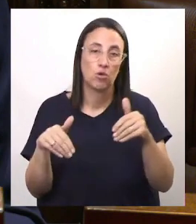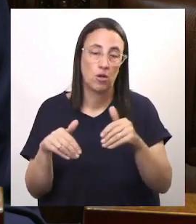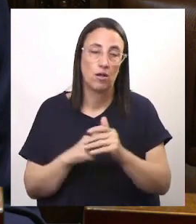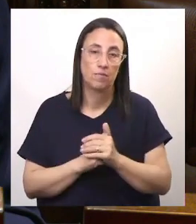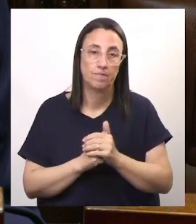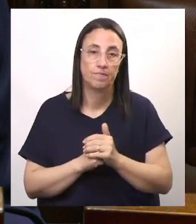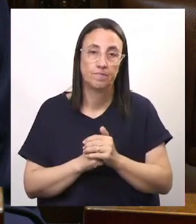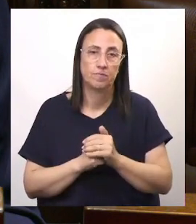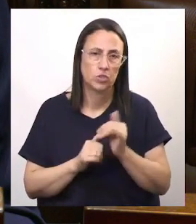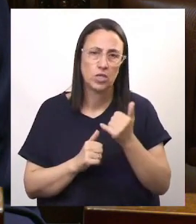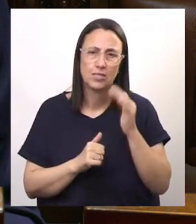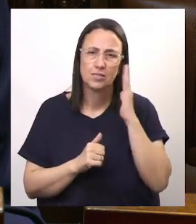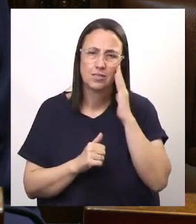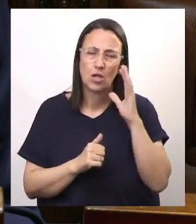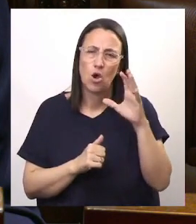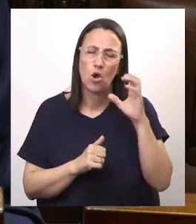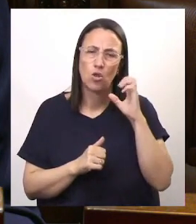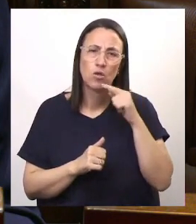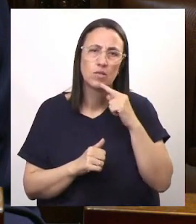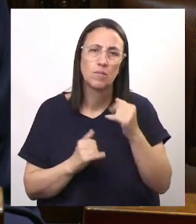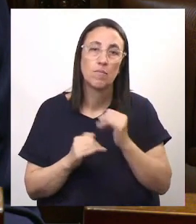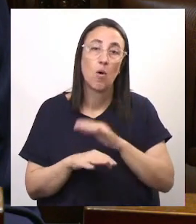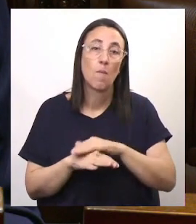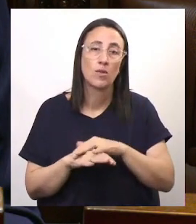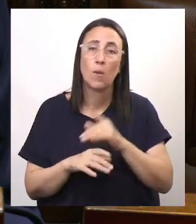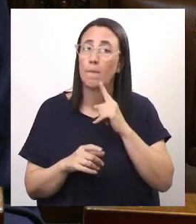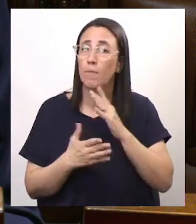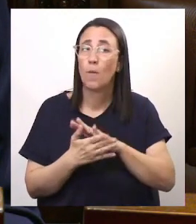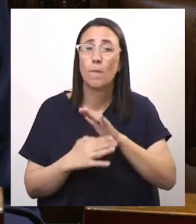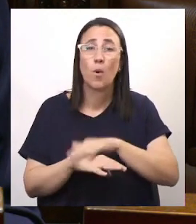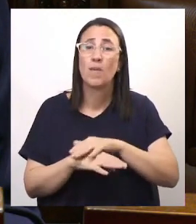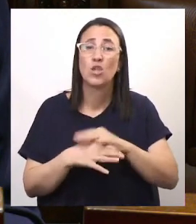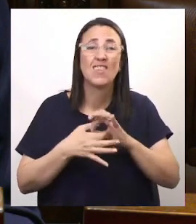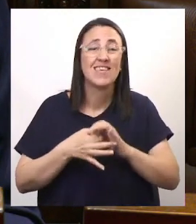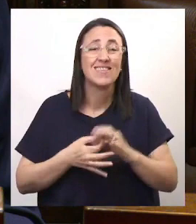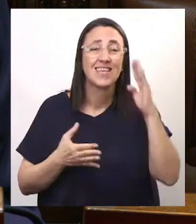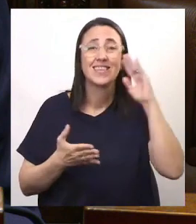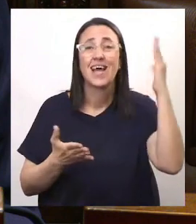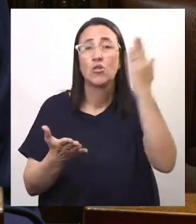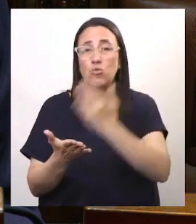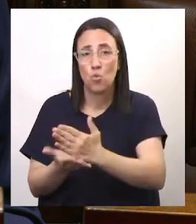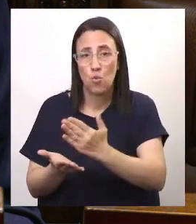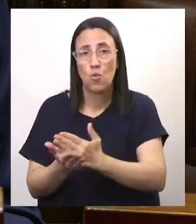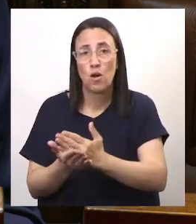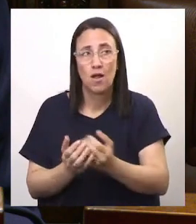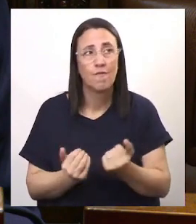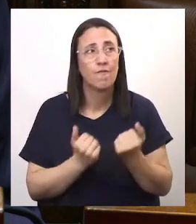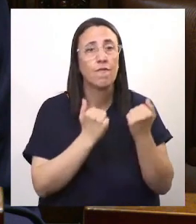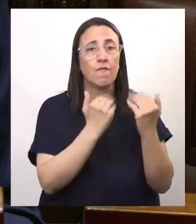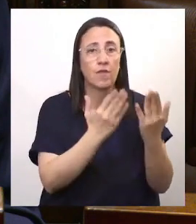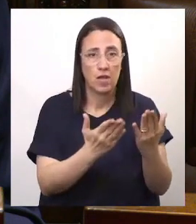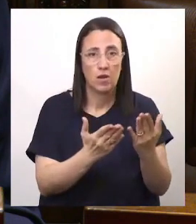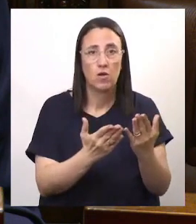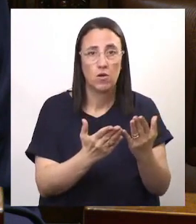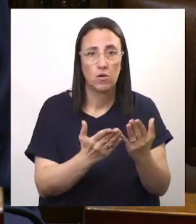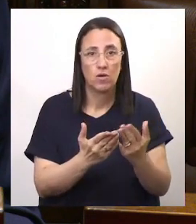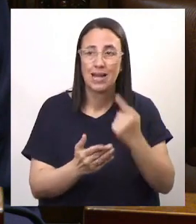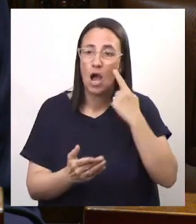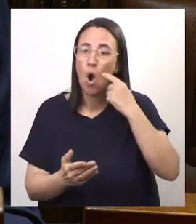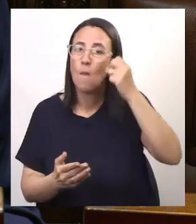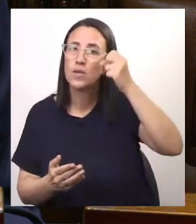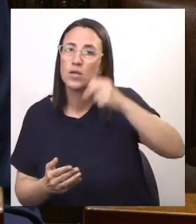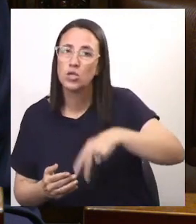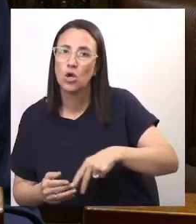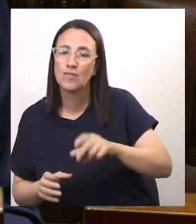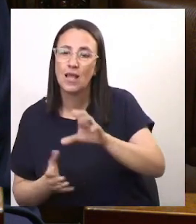misma sala, hasta en momentos de dictadura permitieron que la población, el pueblo, se